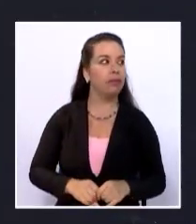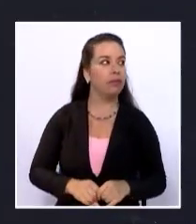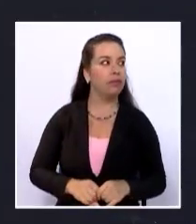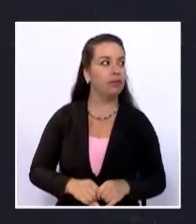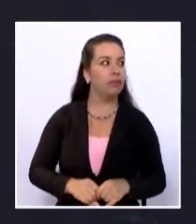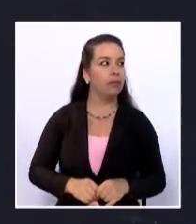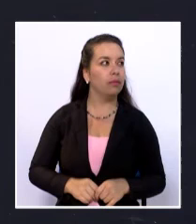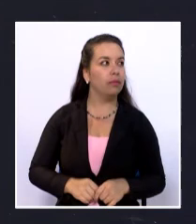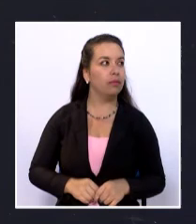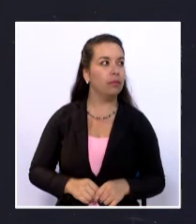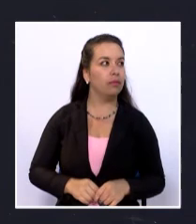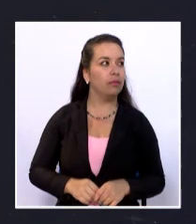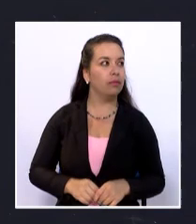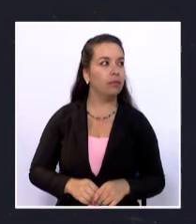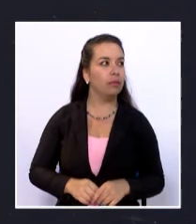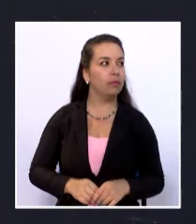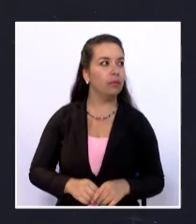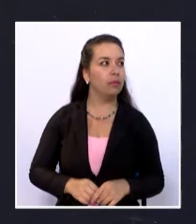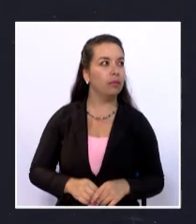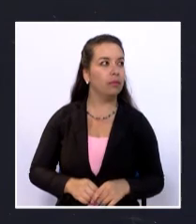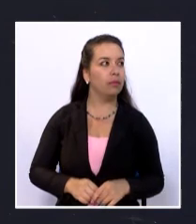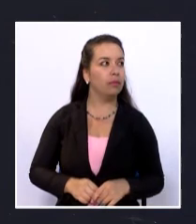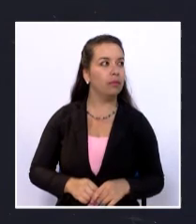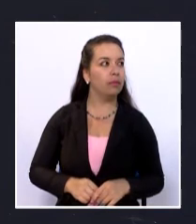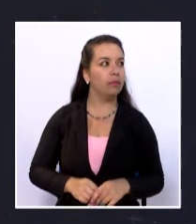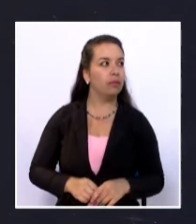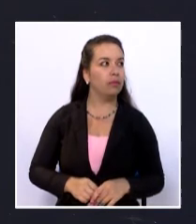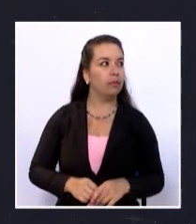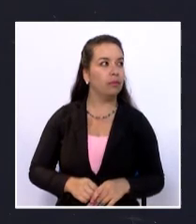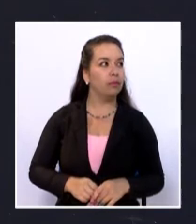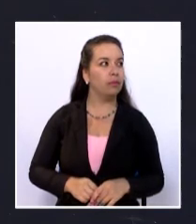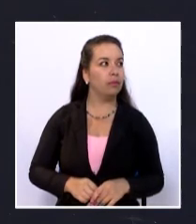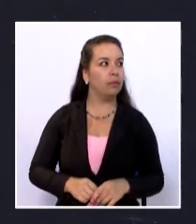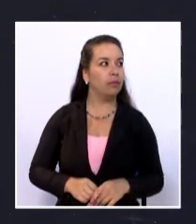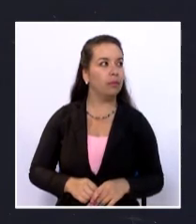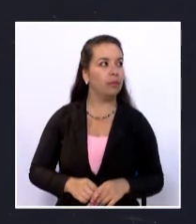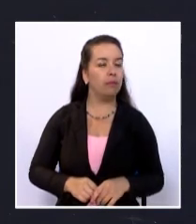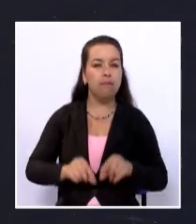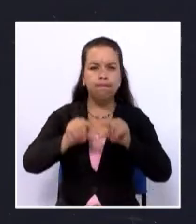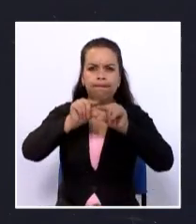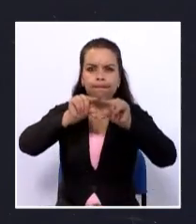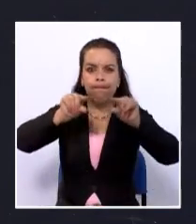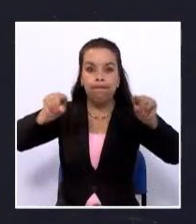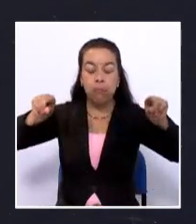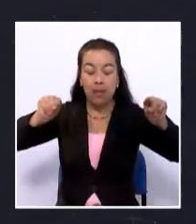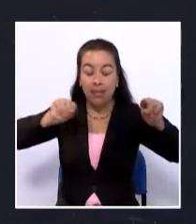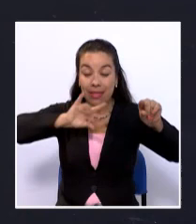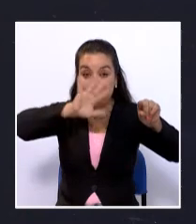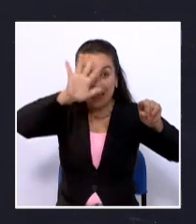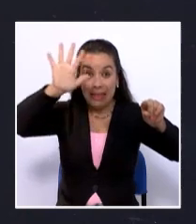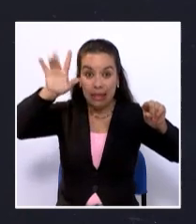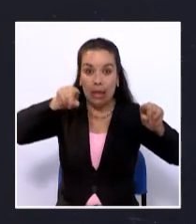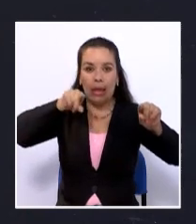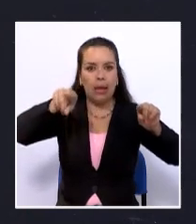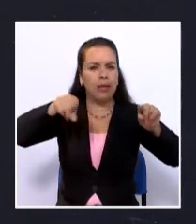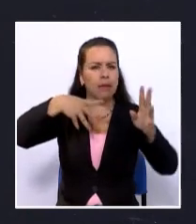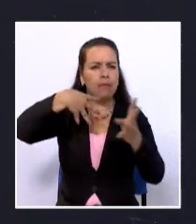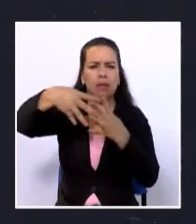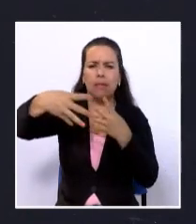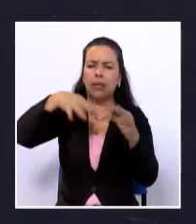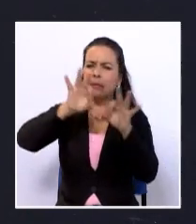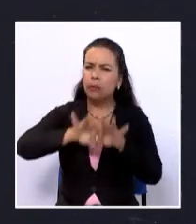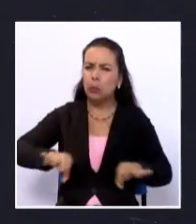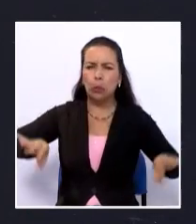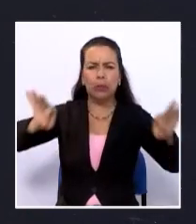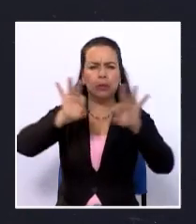el tendón cuadricipital es esto que en la mitad de esa banda gruesa más clarita es a este tenor es muy importante porque está